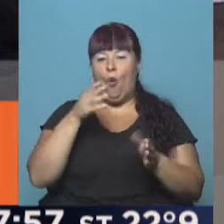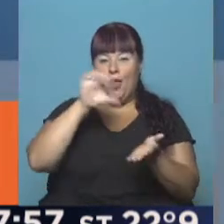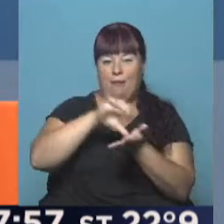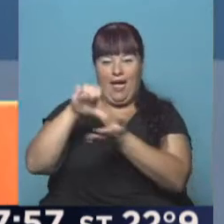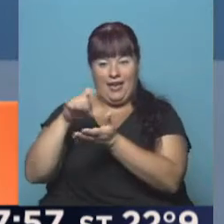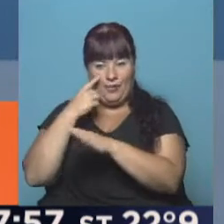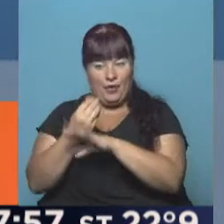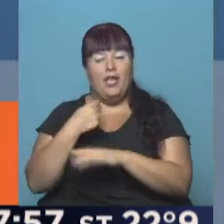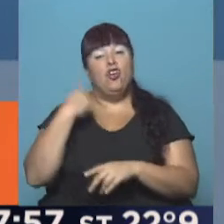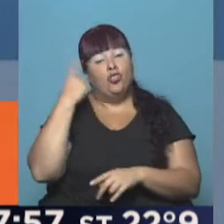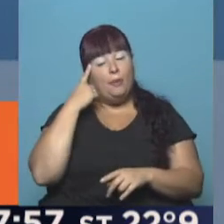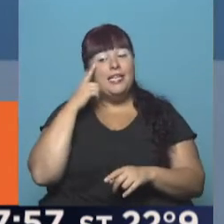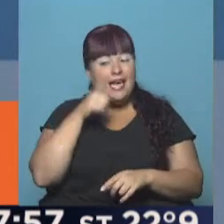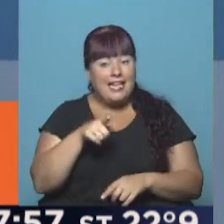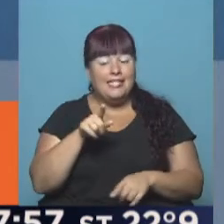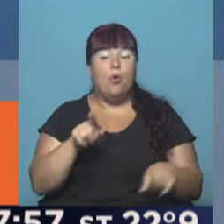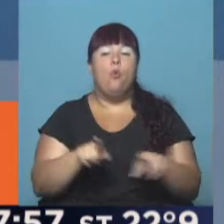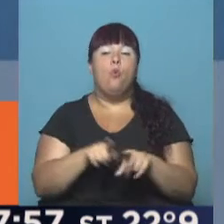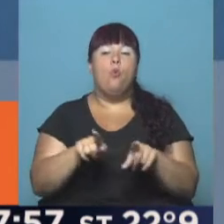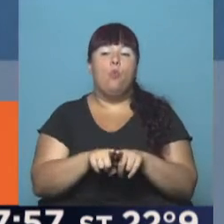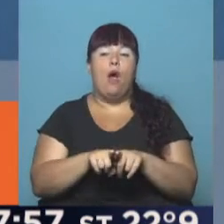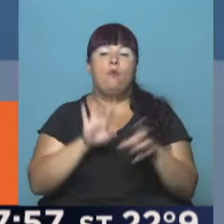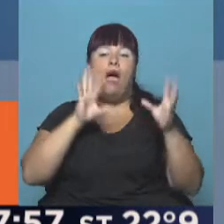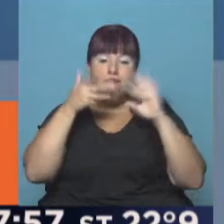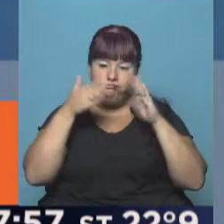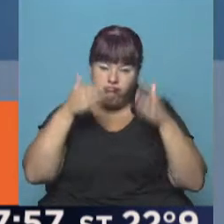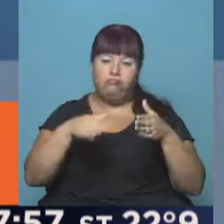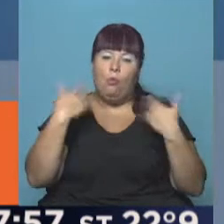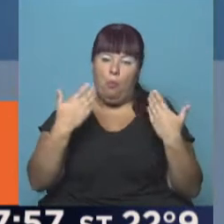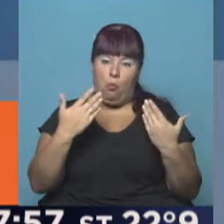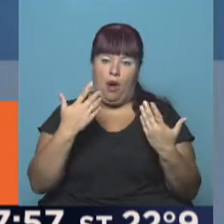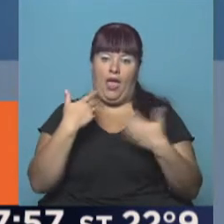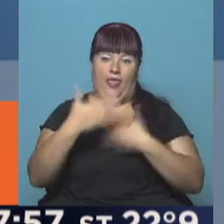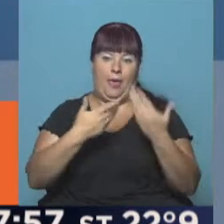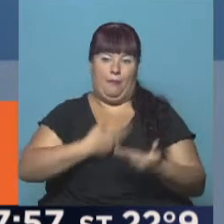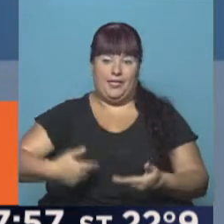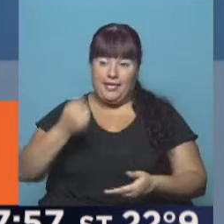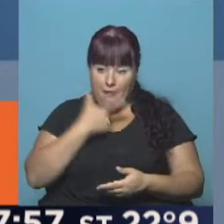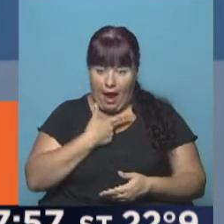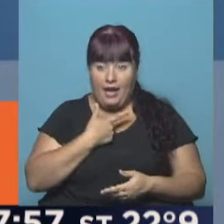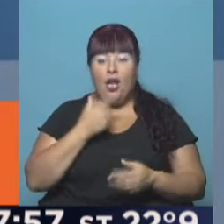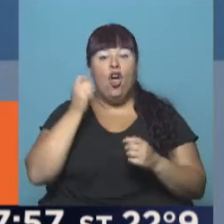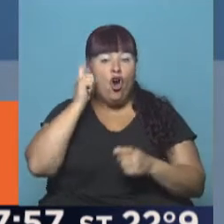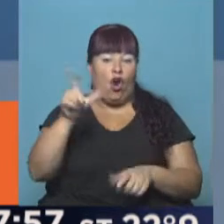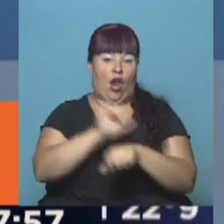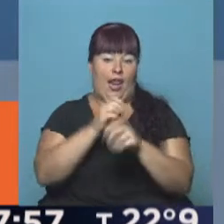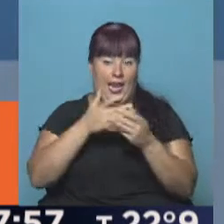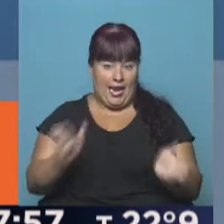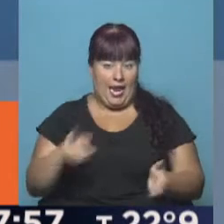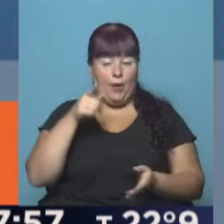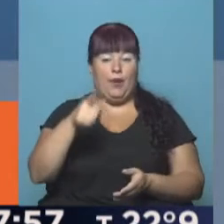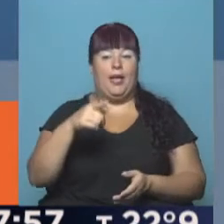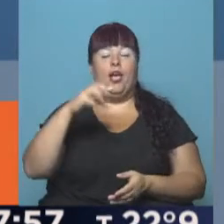nosotros consideramos que es una meta concreta que podría desarrollar el presidente Macri, lograr la liberación